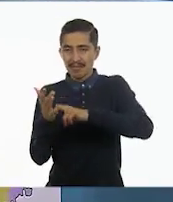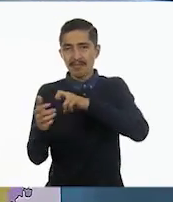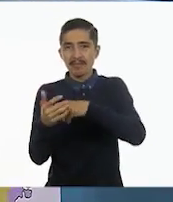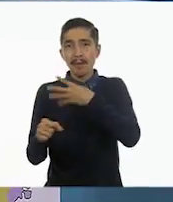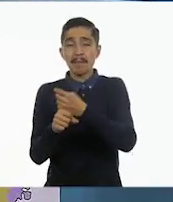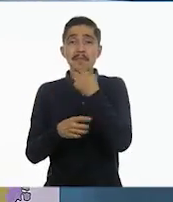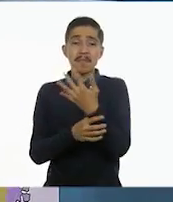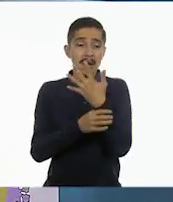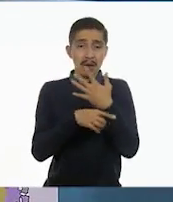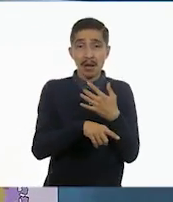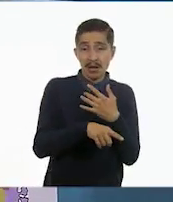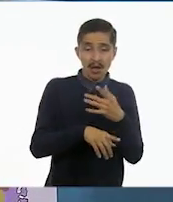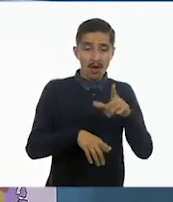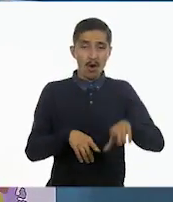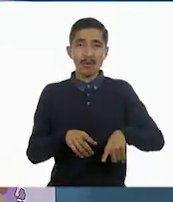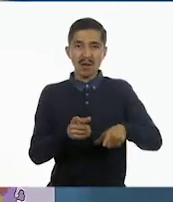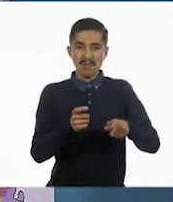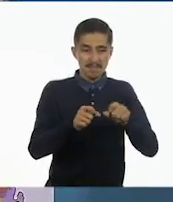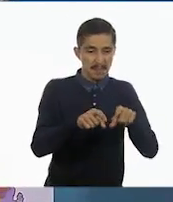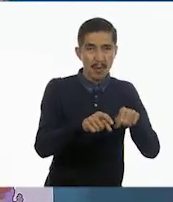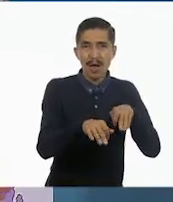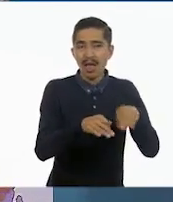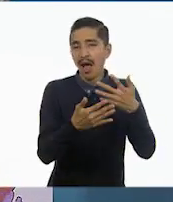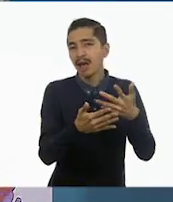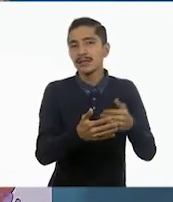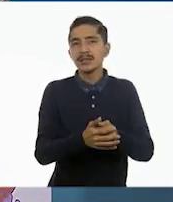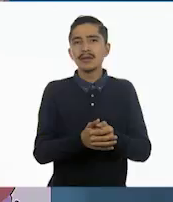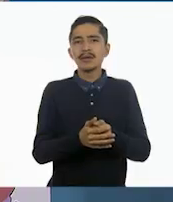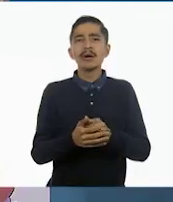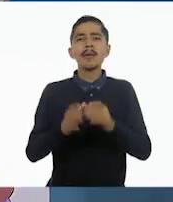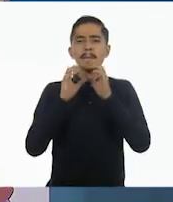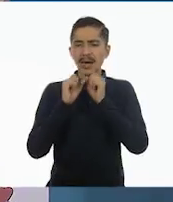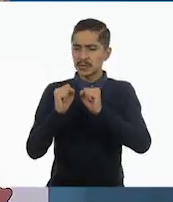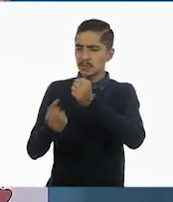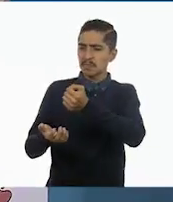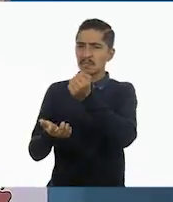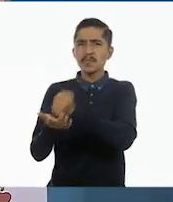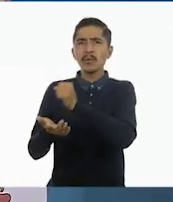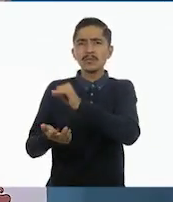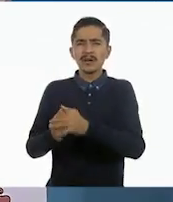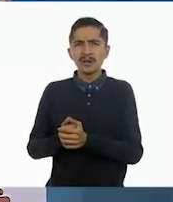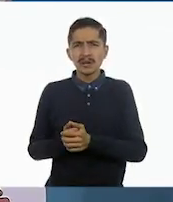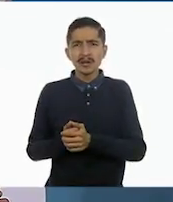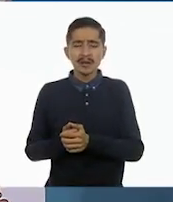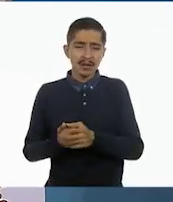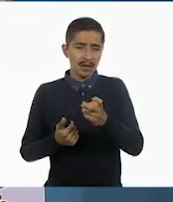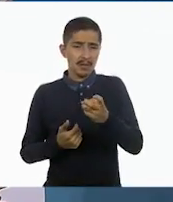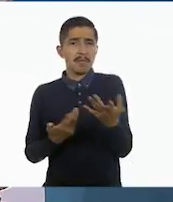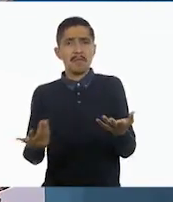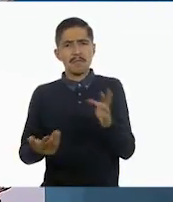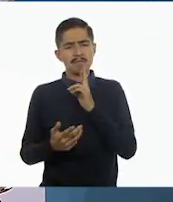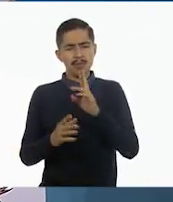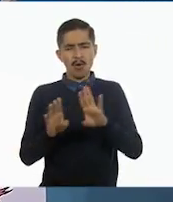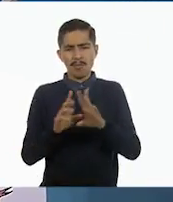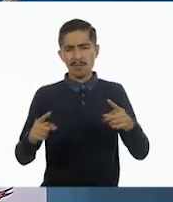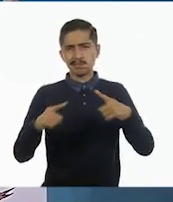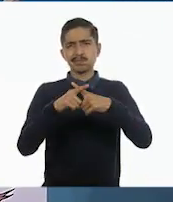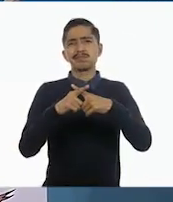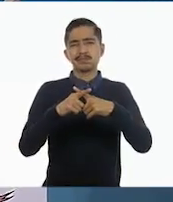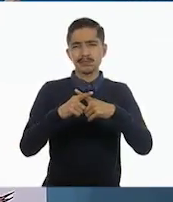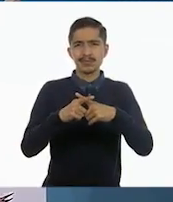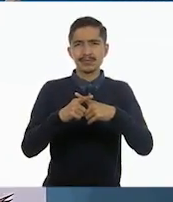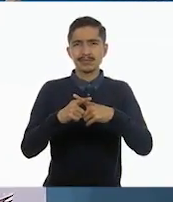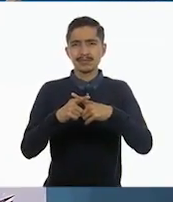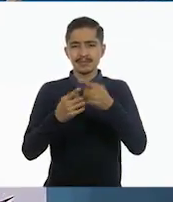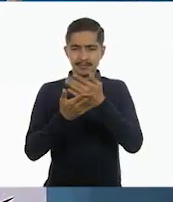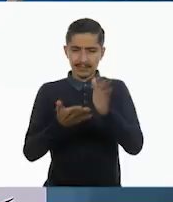los conservadores, Maximiliano las ratificó. Y eso, la verdad es que tuvo resultados contradictorios. Por un